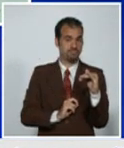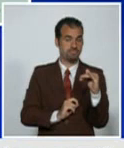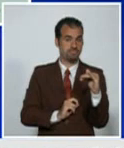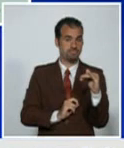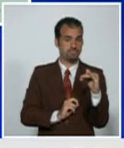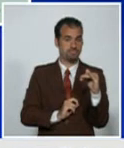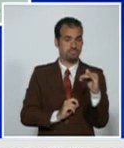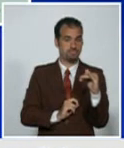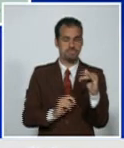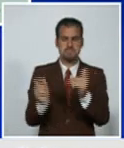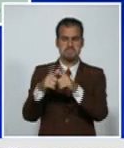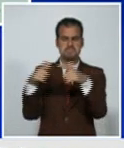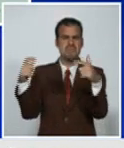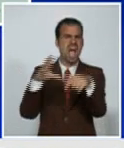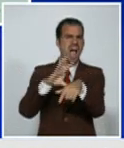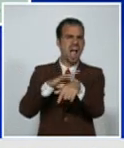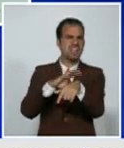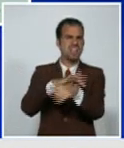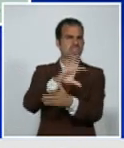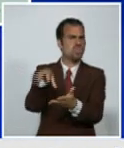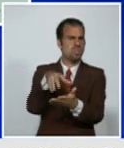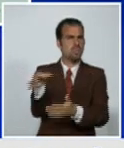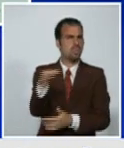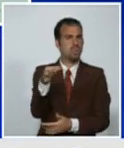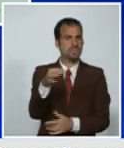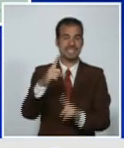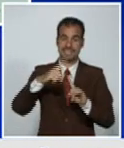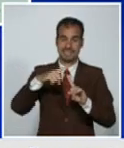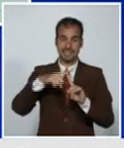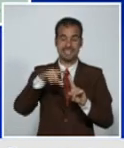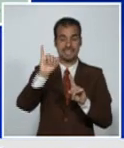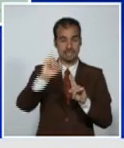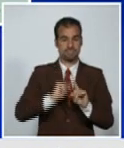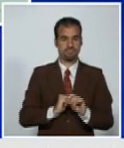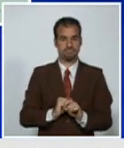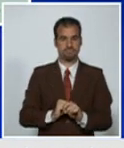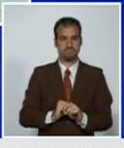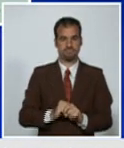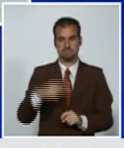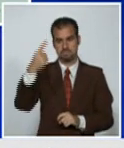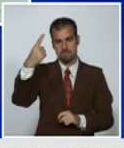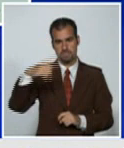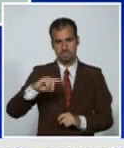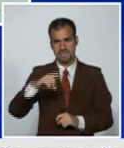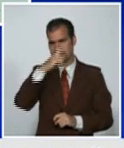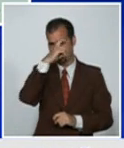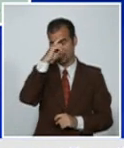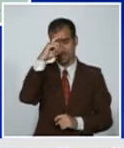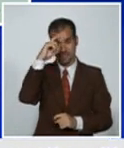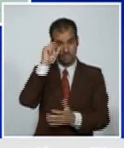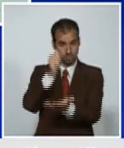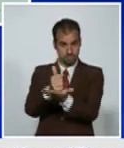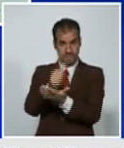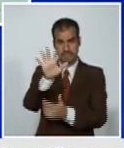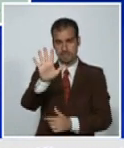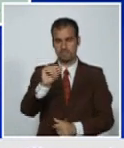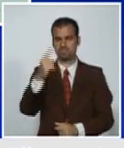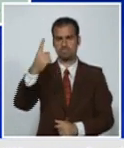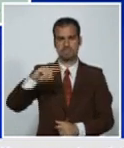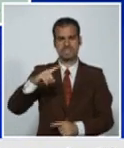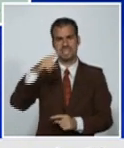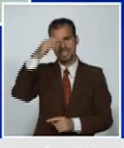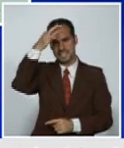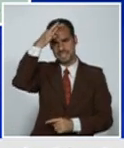casos diagnosticados ayer, en Trinidad 6, en Santi Espíritu 5, en Tahuasco 3,